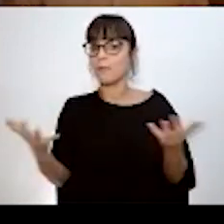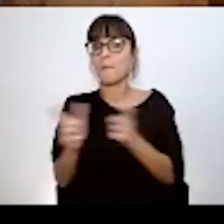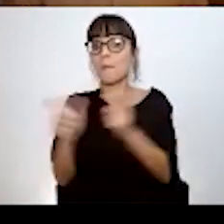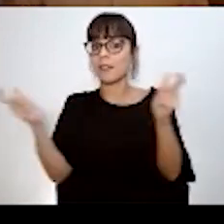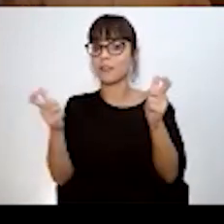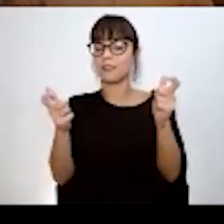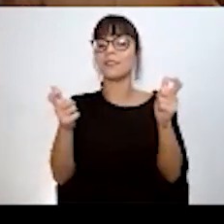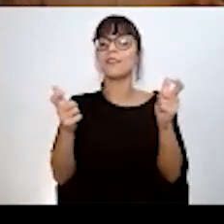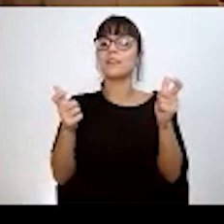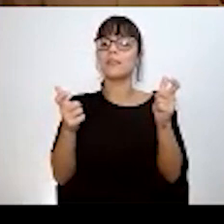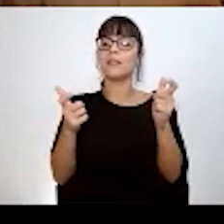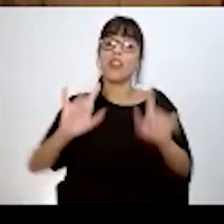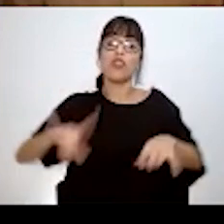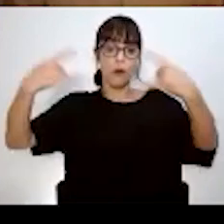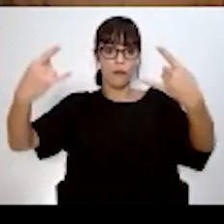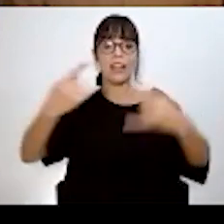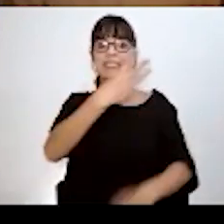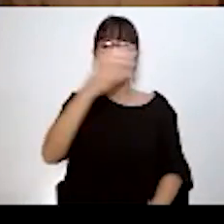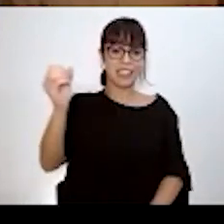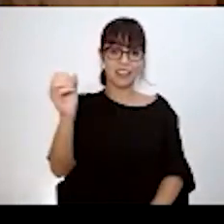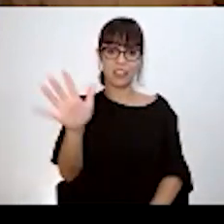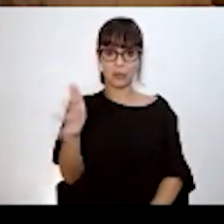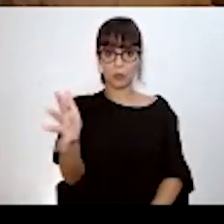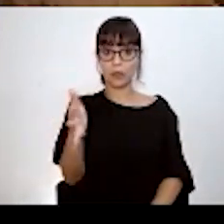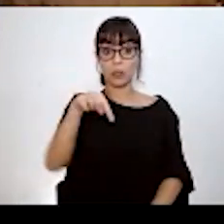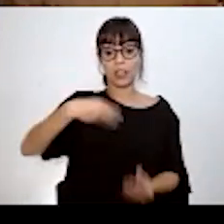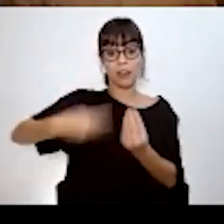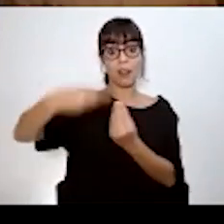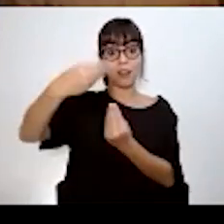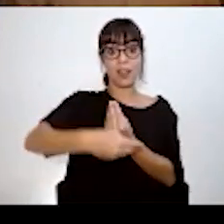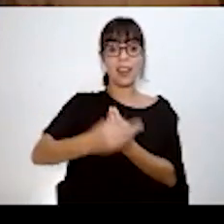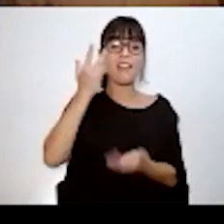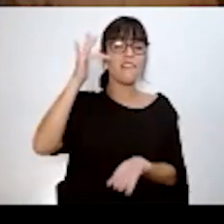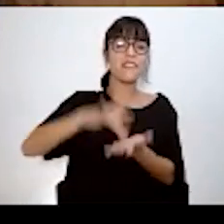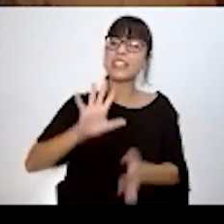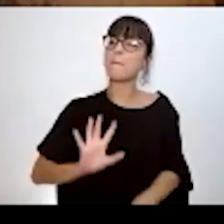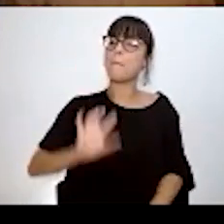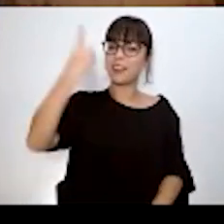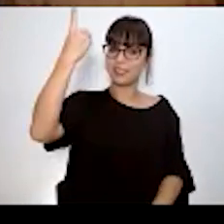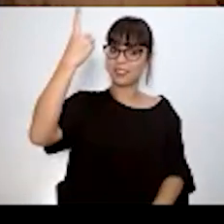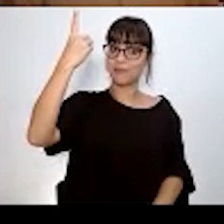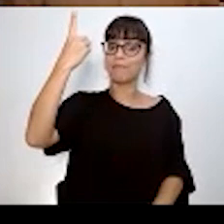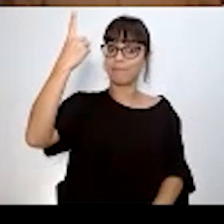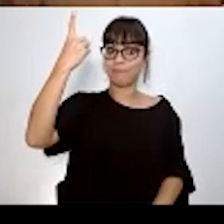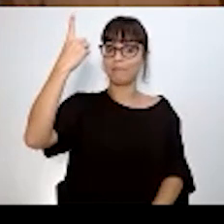carbono 14. Gran Canaria es la isla que tiene más fechas de carbono 14 de todo el archipiélago. Y fechas, en este